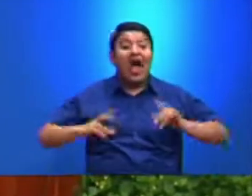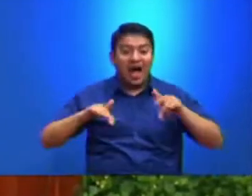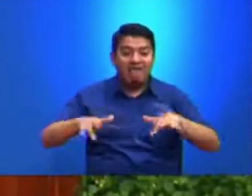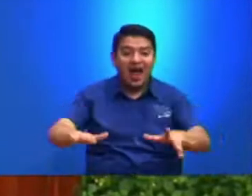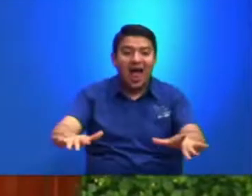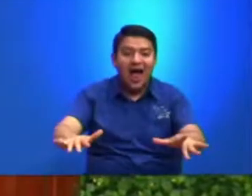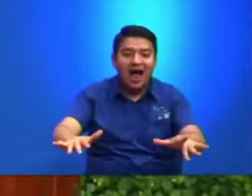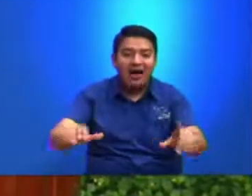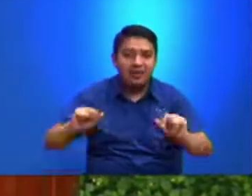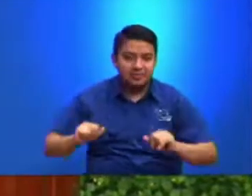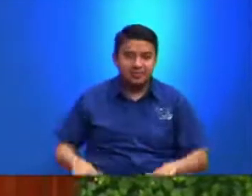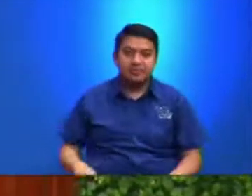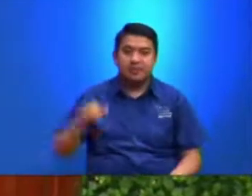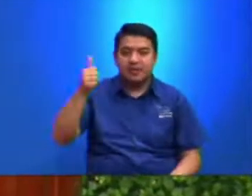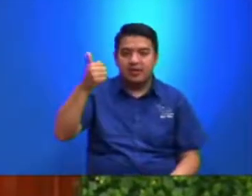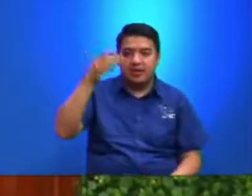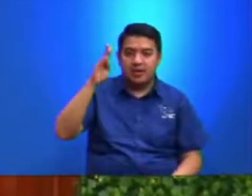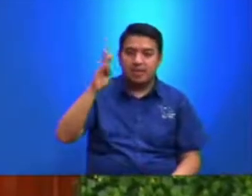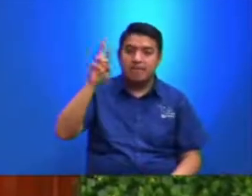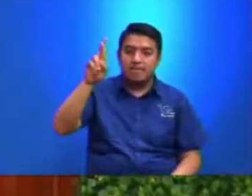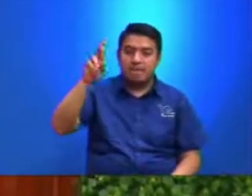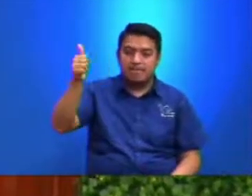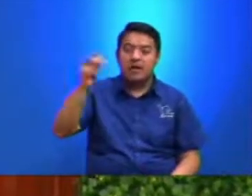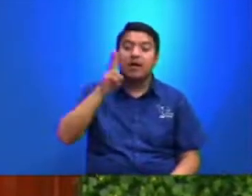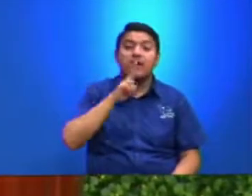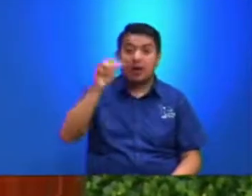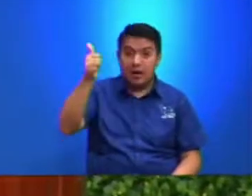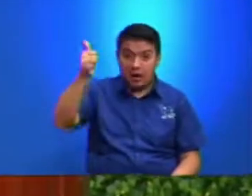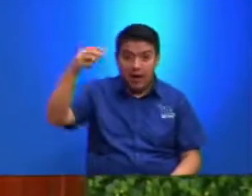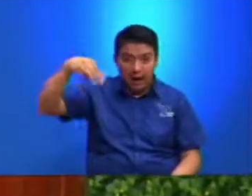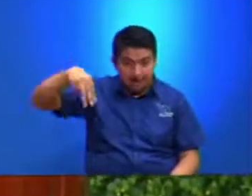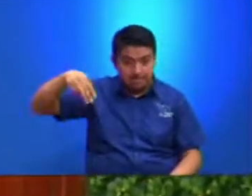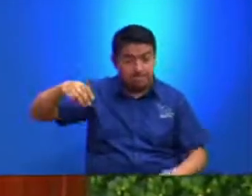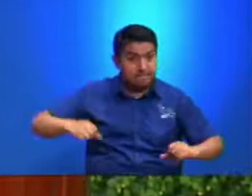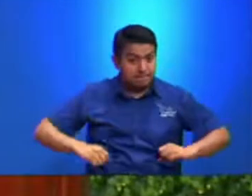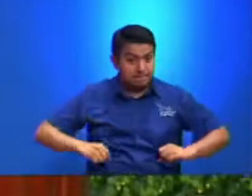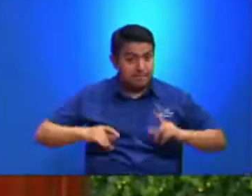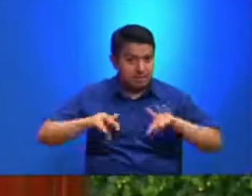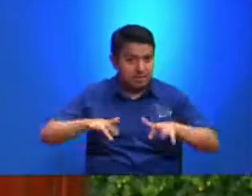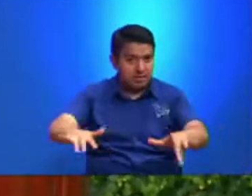Harán, luego Lot tuvo que salir de Sodoma,